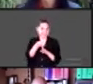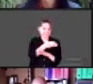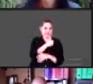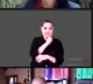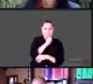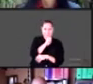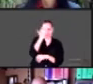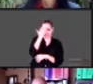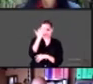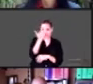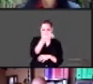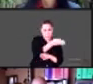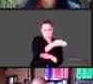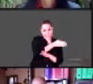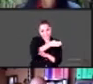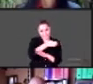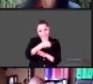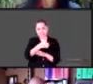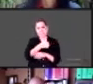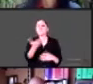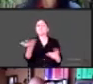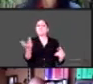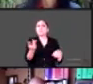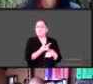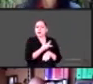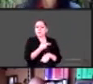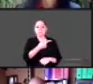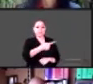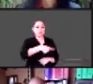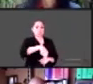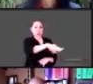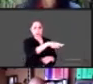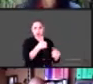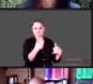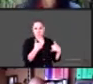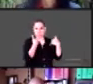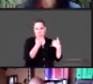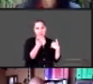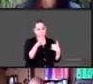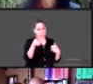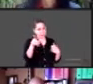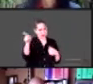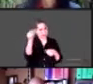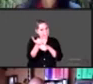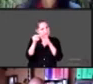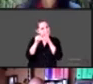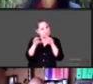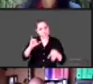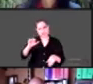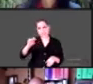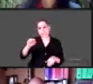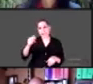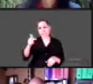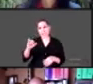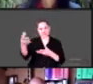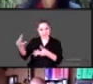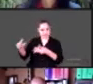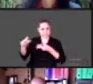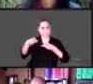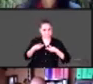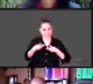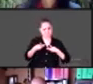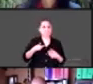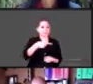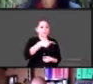adolescentes sobre todo a partir de los datos reitero que nos proporciona Inegi Coleno, los adolescentes que tienen